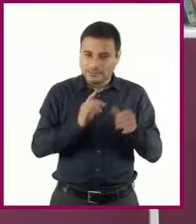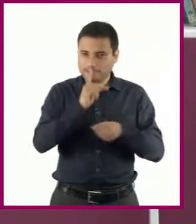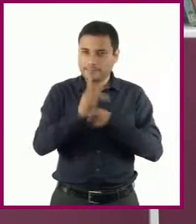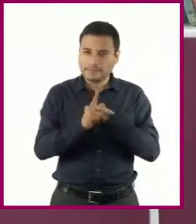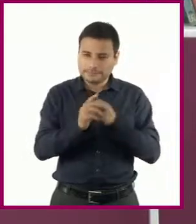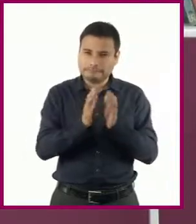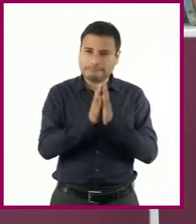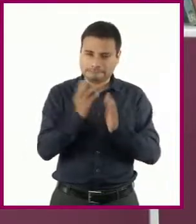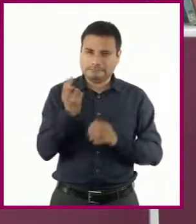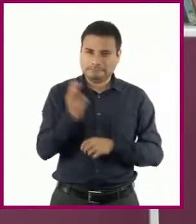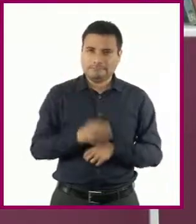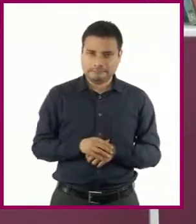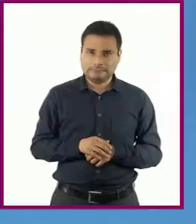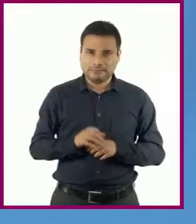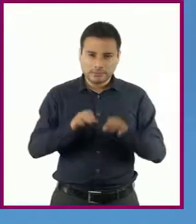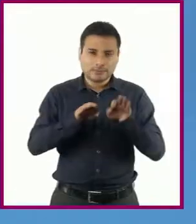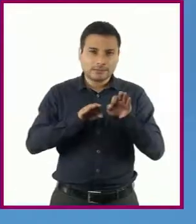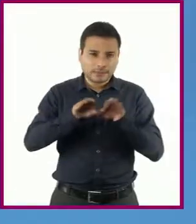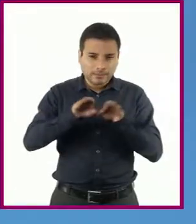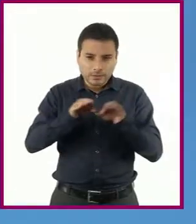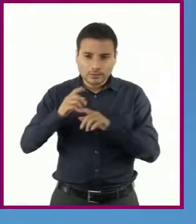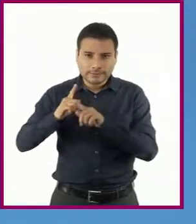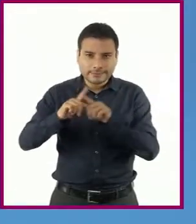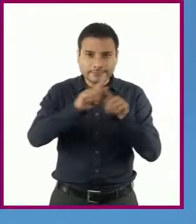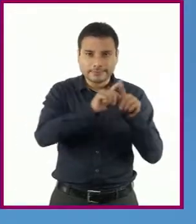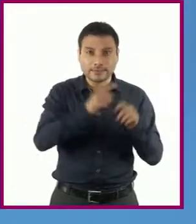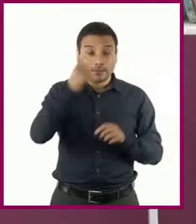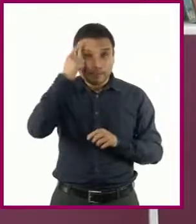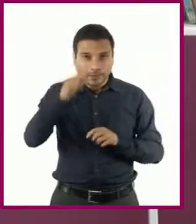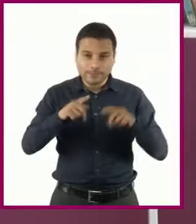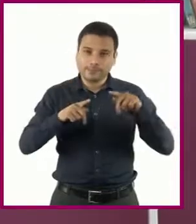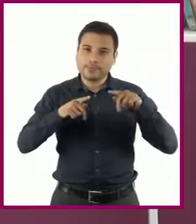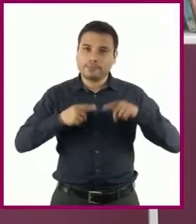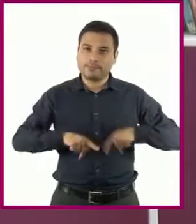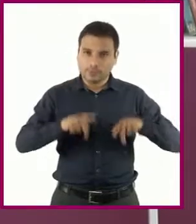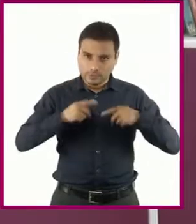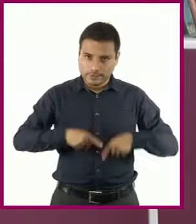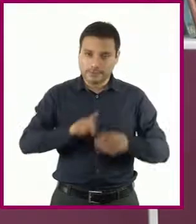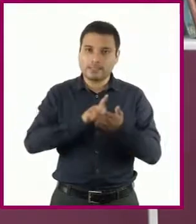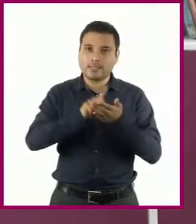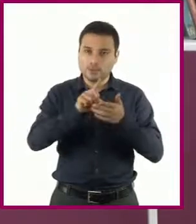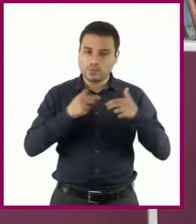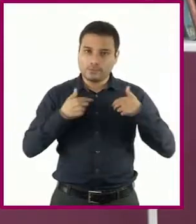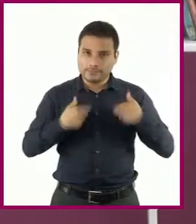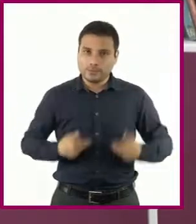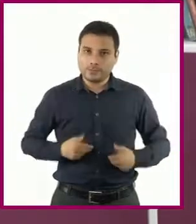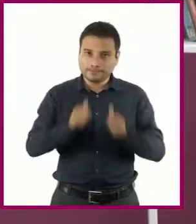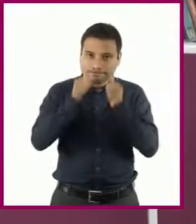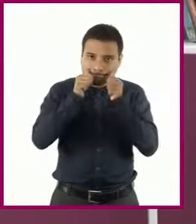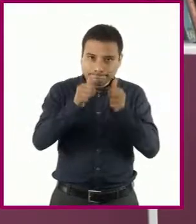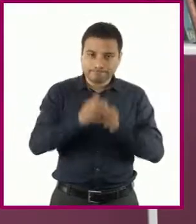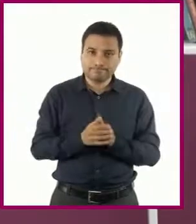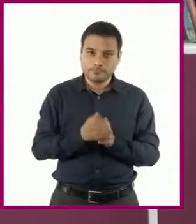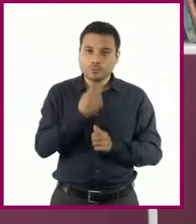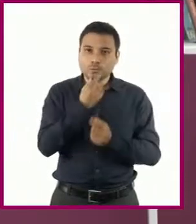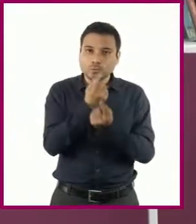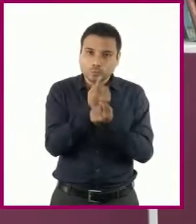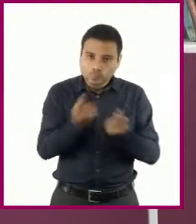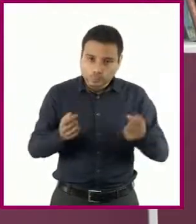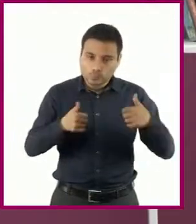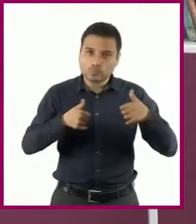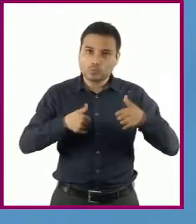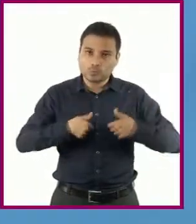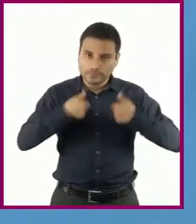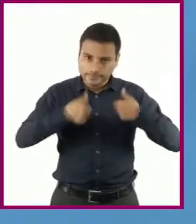a que realicen estas actividades con la finalidad de cubrir los derechos humanos de las niñas, niños y